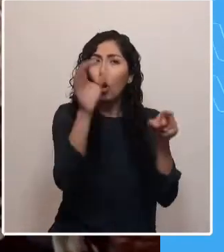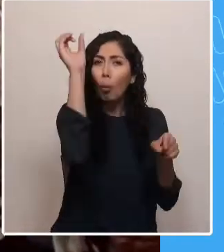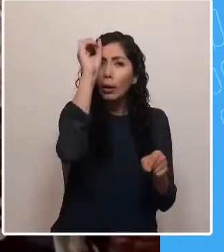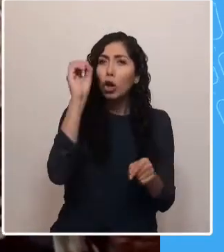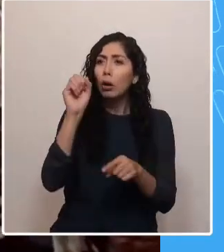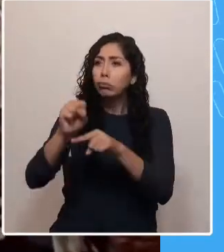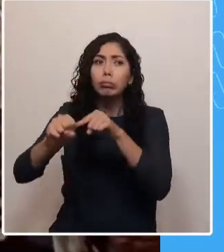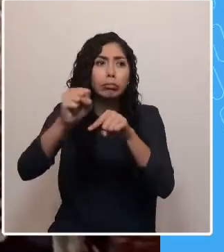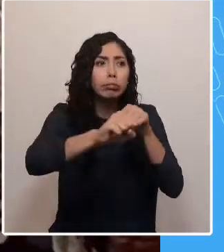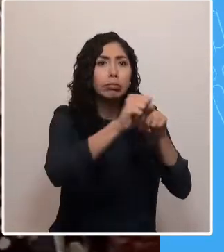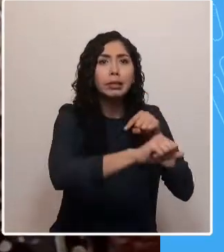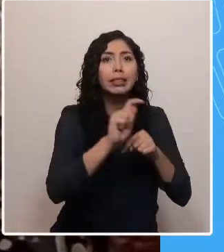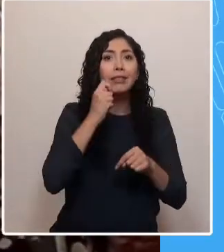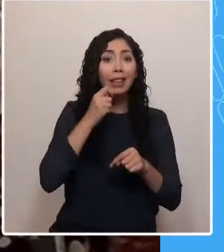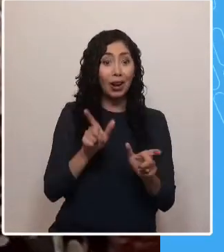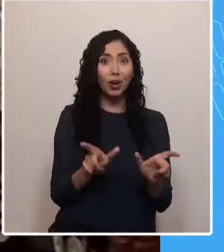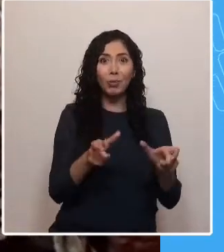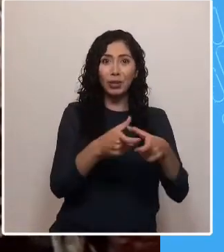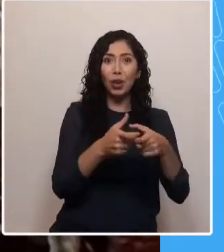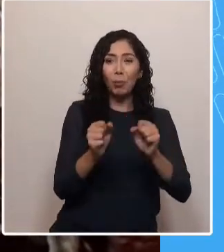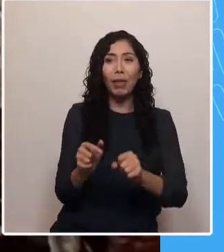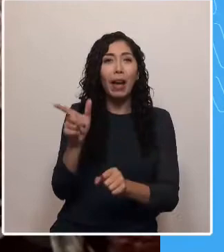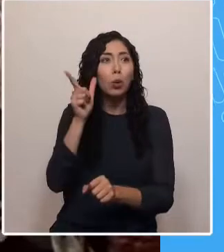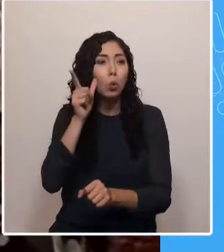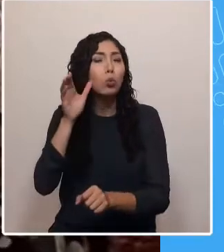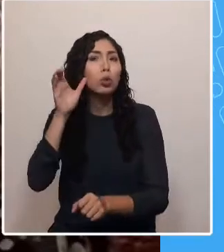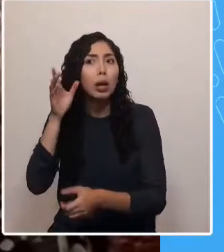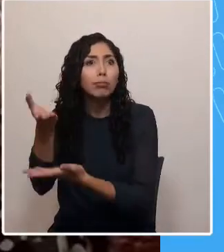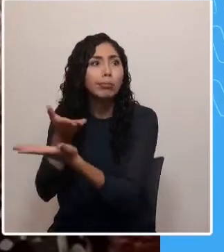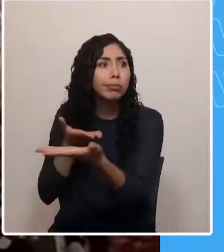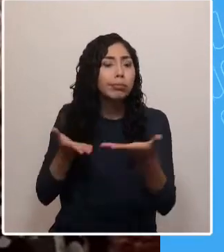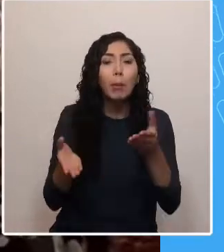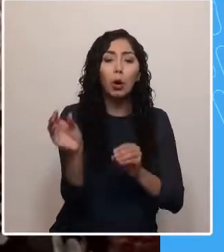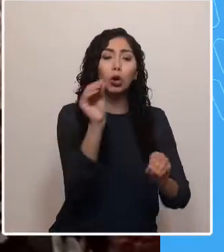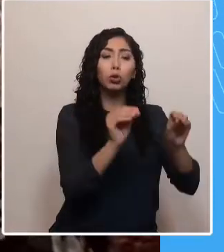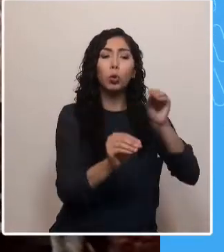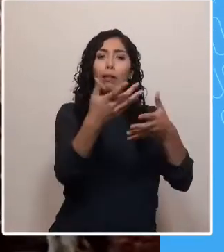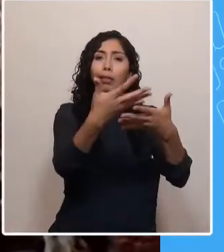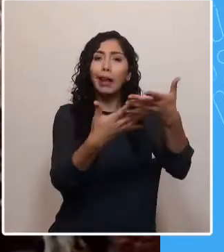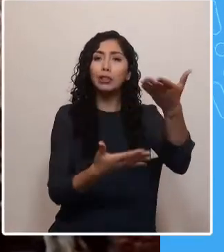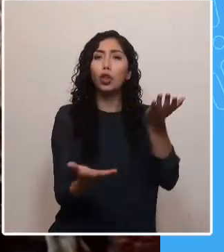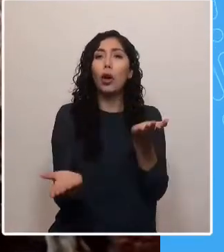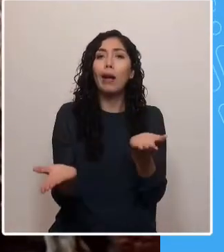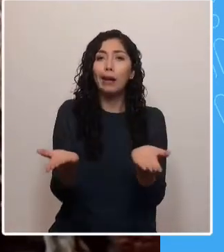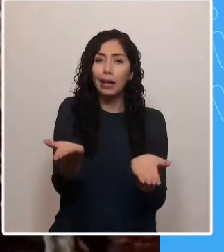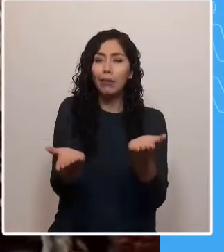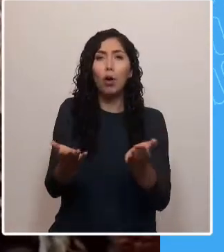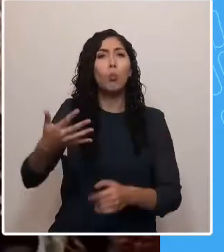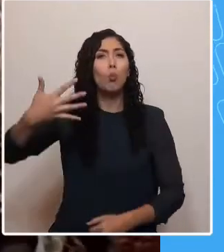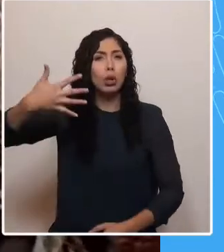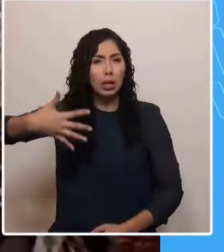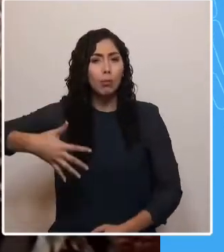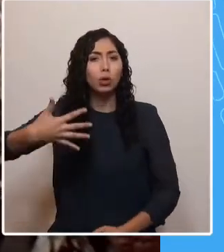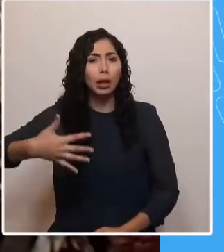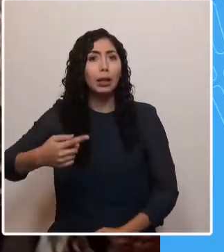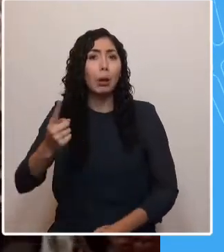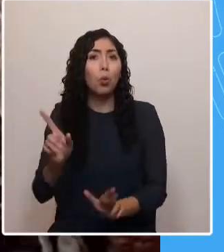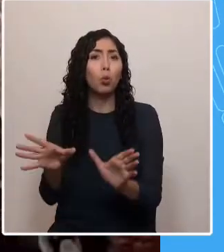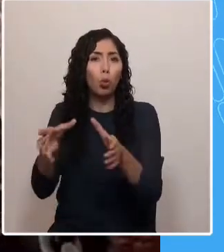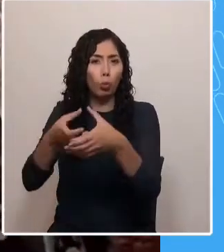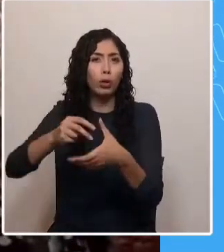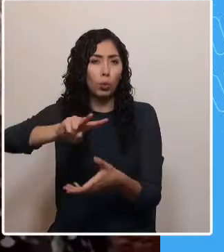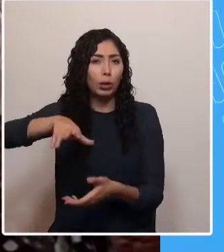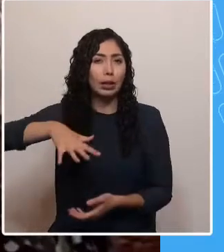capacidad de escucha de la Comisión para construir un texto equilibrado y fundamental para un sector de nuestra sociedad. En